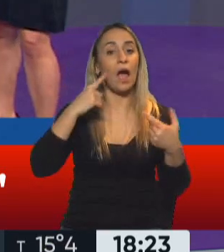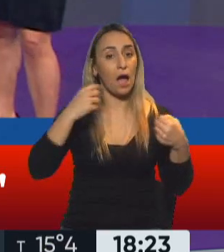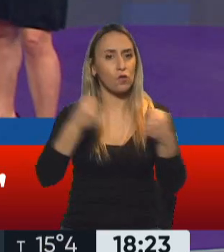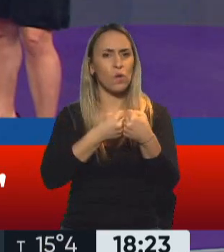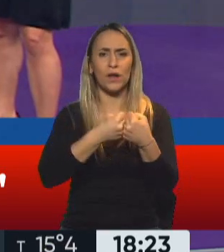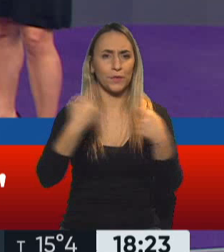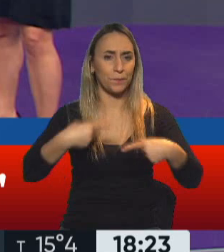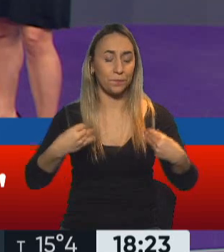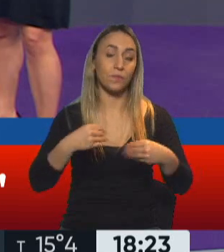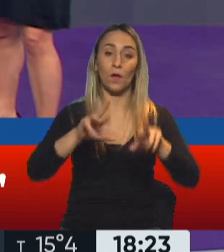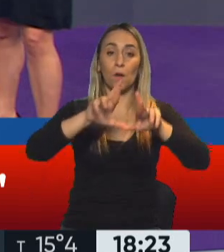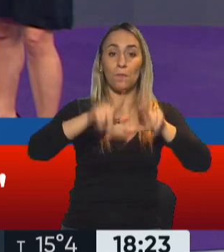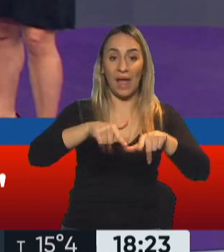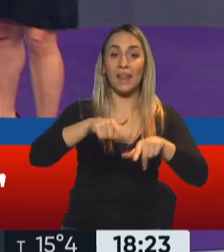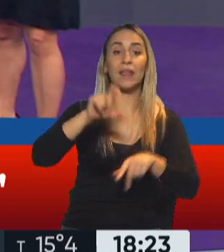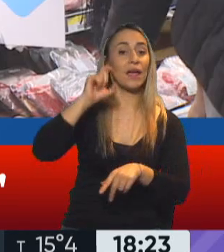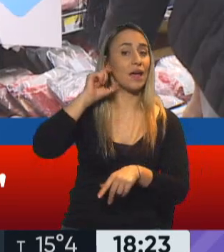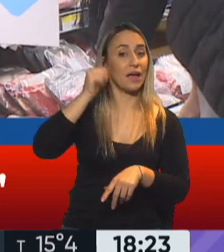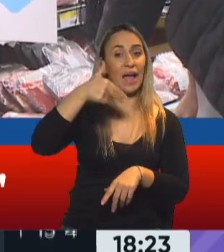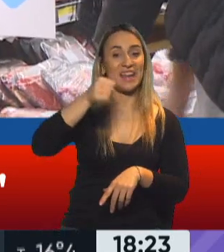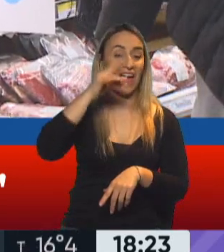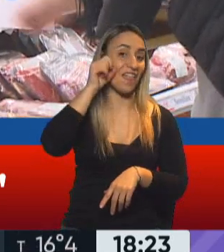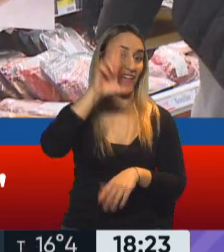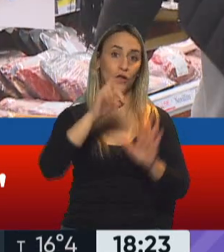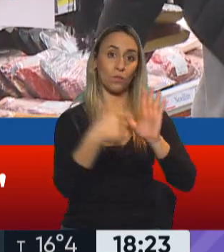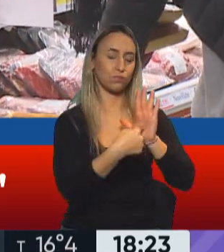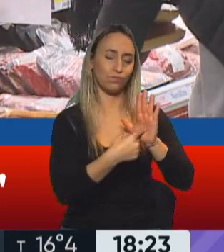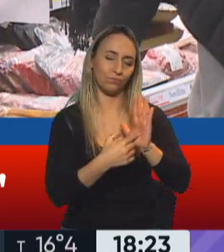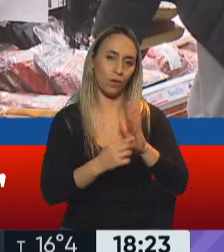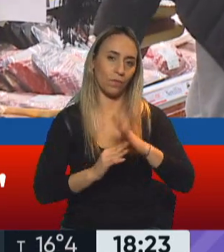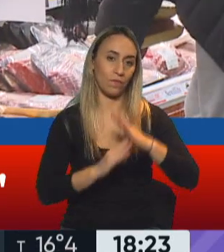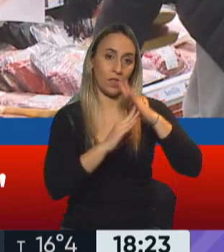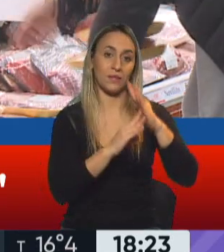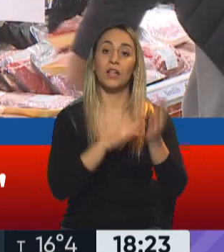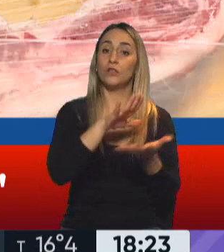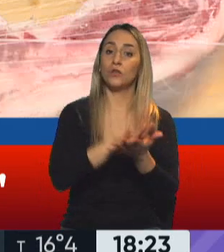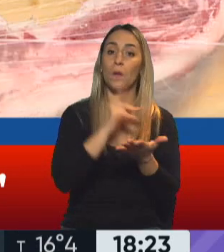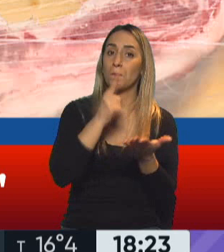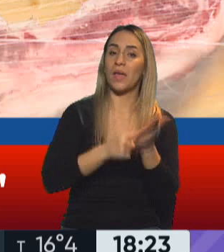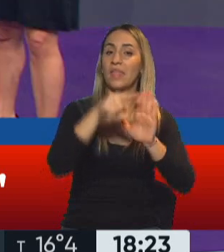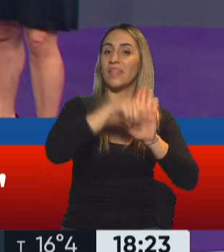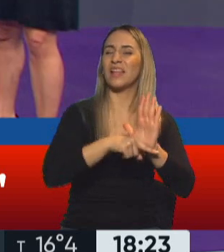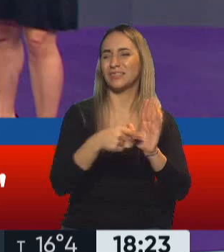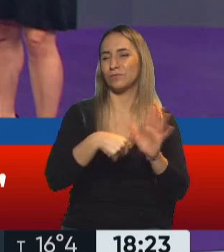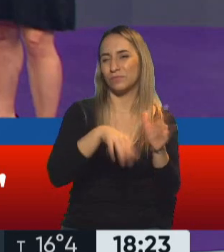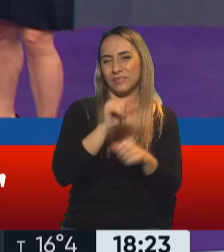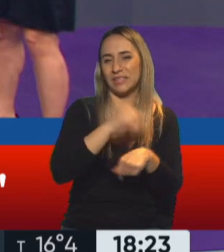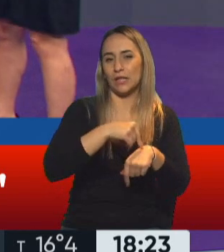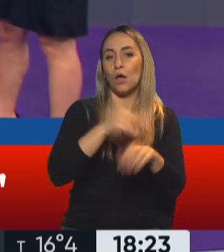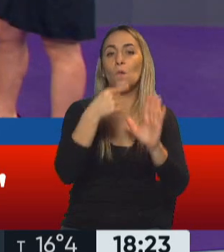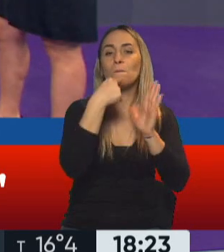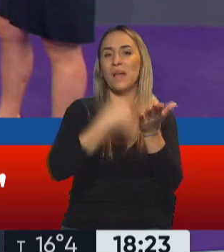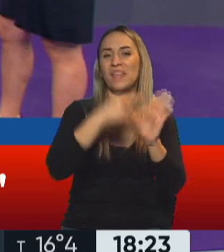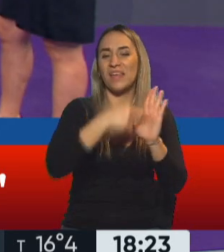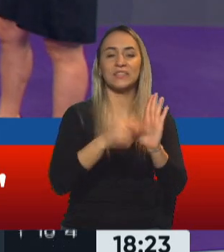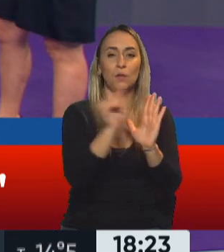plan ganadero, esa es la medida más estructural, sí, que explicábamos recién. Las que teníamos hasta ahora sobre las restricciones son más temporales. ¿Y qué pasa con esta, no?